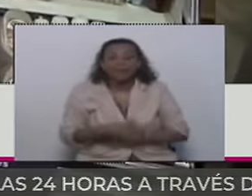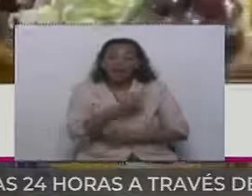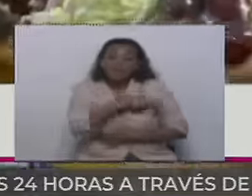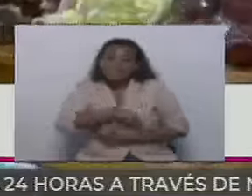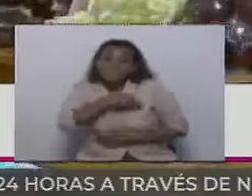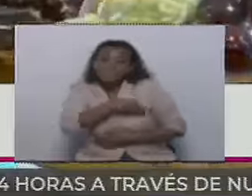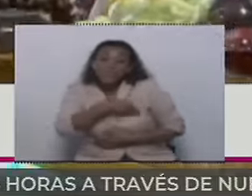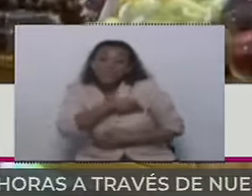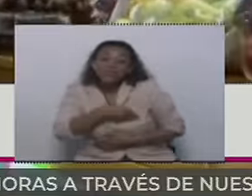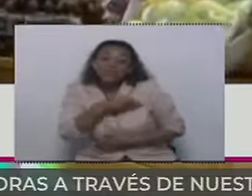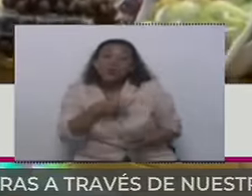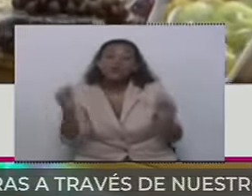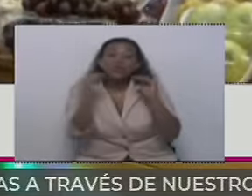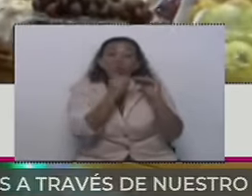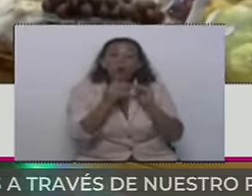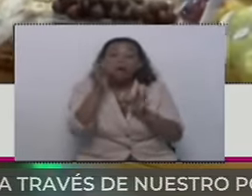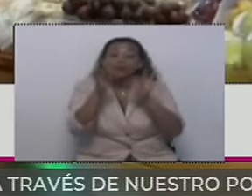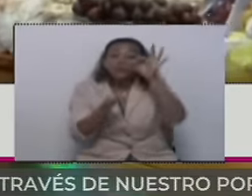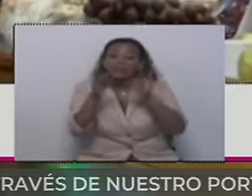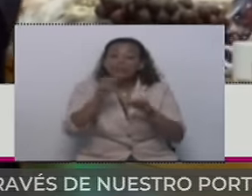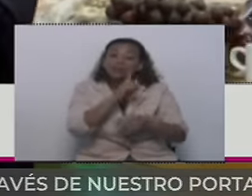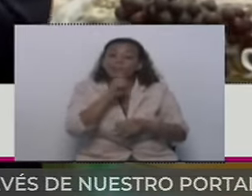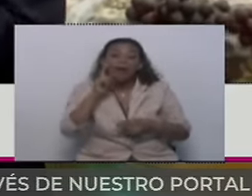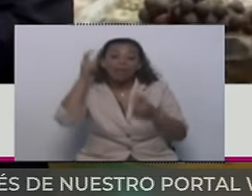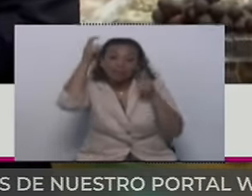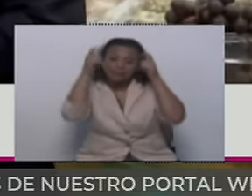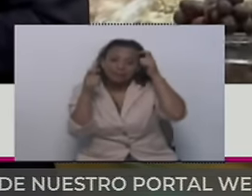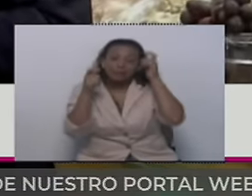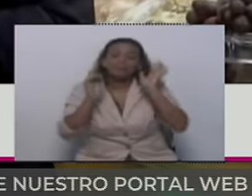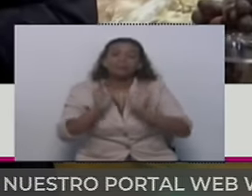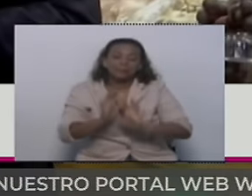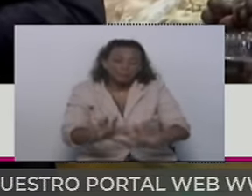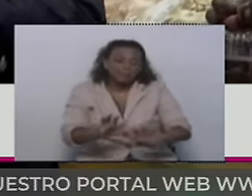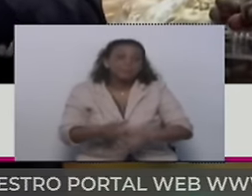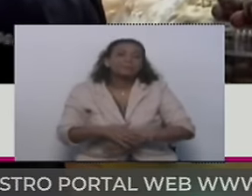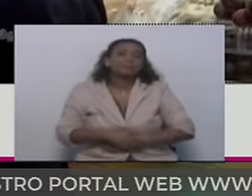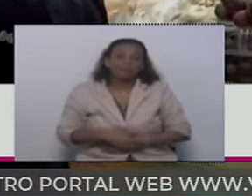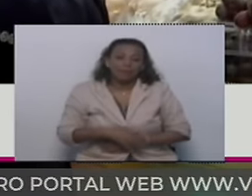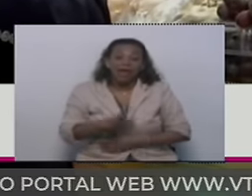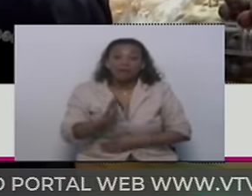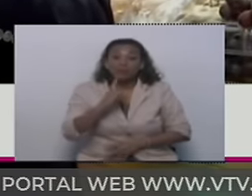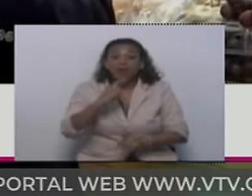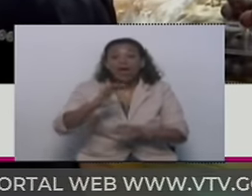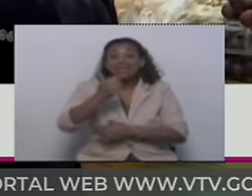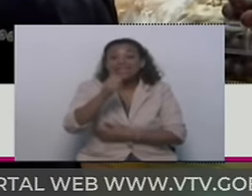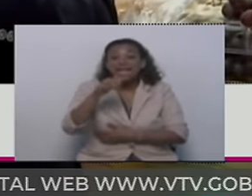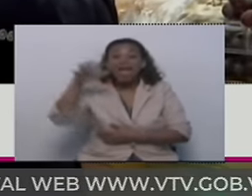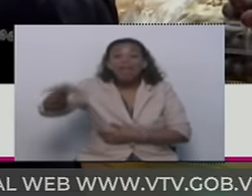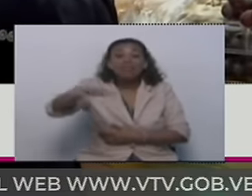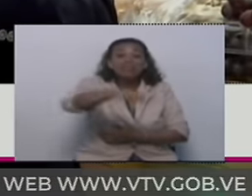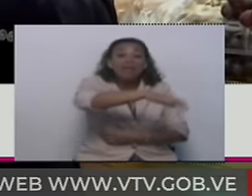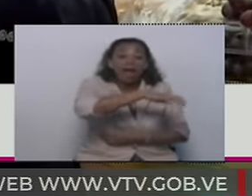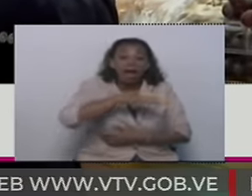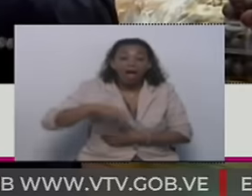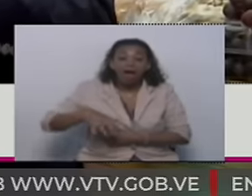misión Igualdad y Justicia Social, Hugo Chávez. Ya hemos llegado a 10 estados. 2.408 bodegas